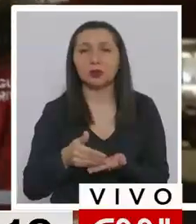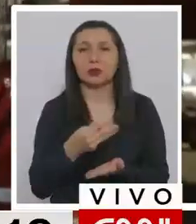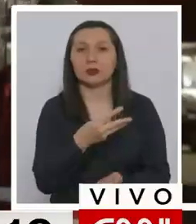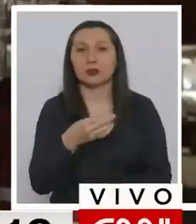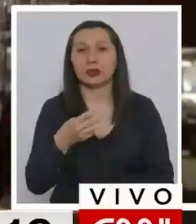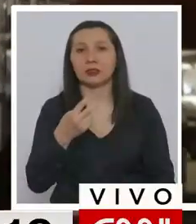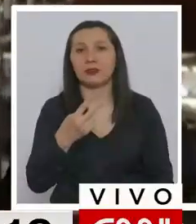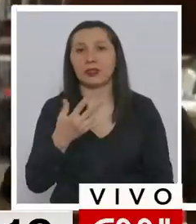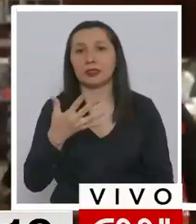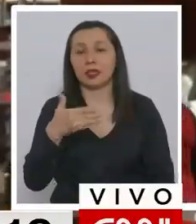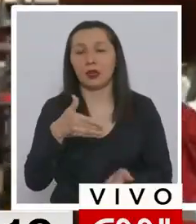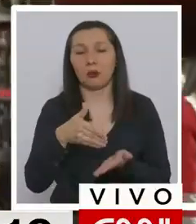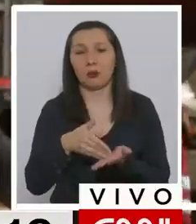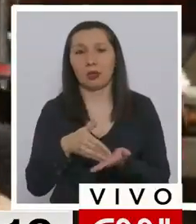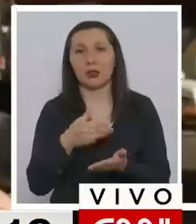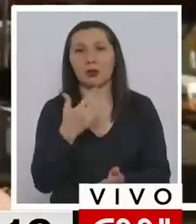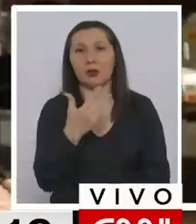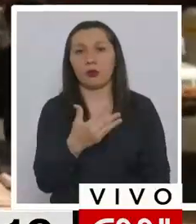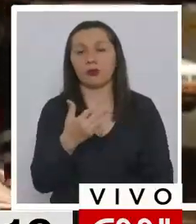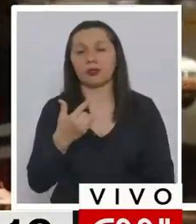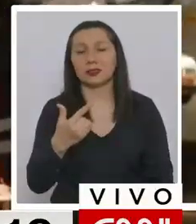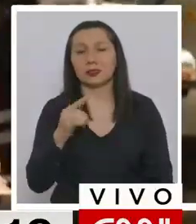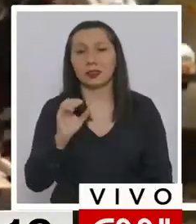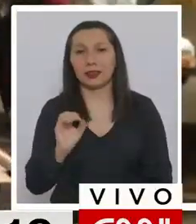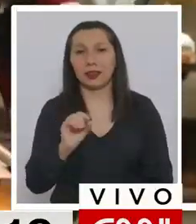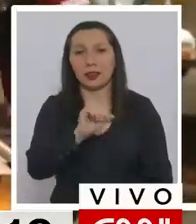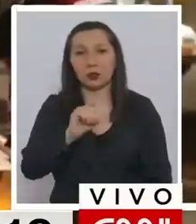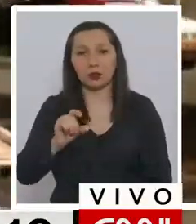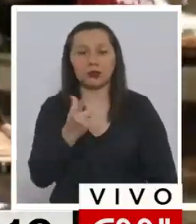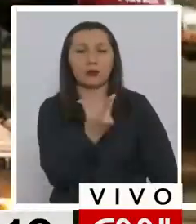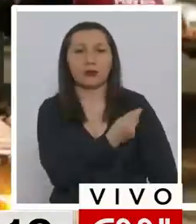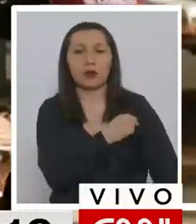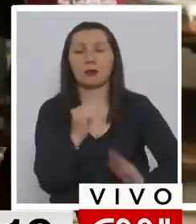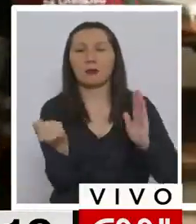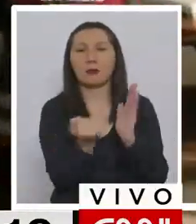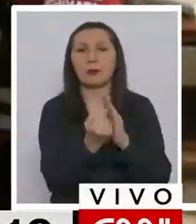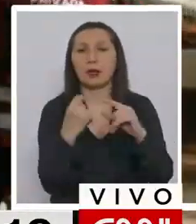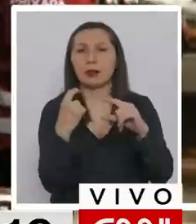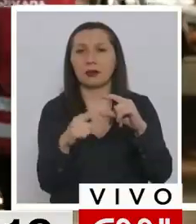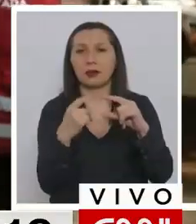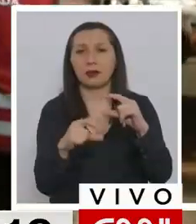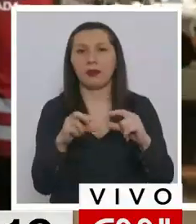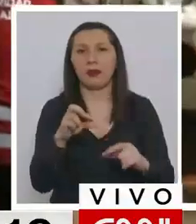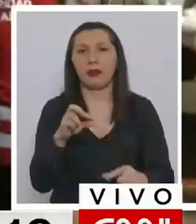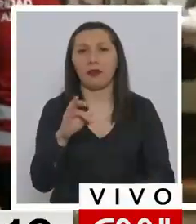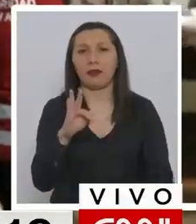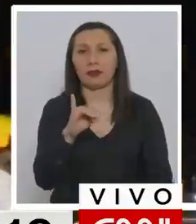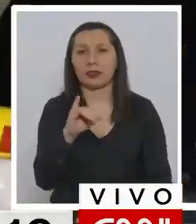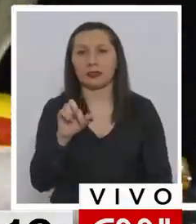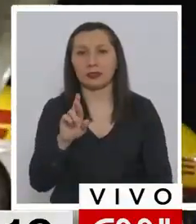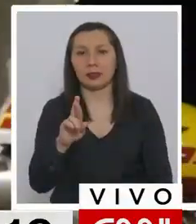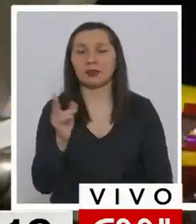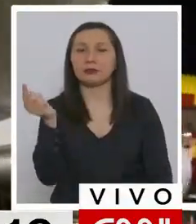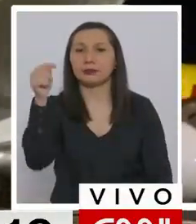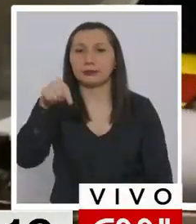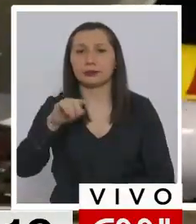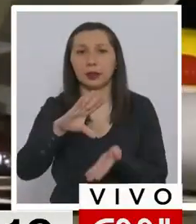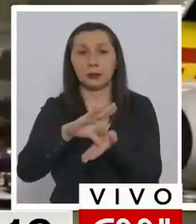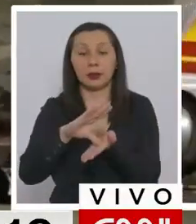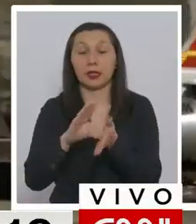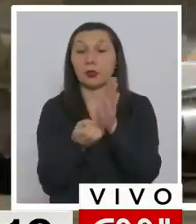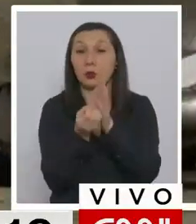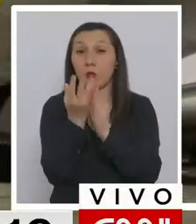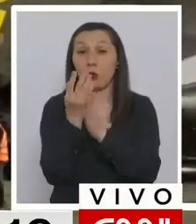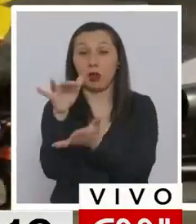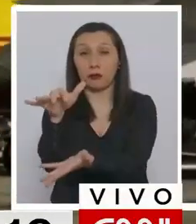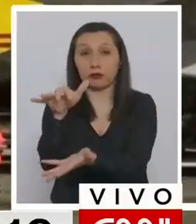revela obviamente que desde el punto de vista del manejo de la pandemia, Chile es el líder en Latinoamérica, y desde el punto de vista del manejo